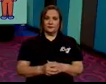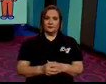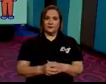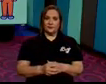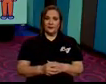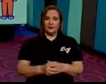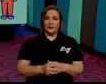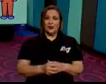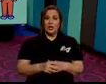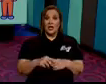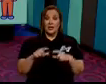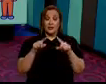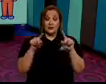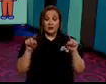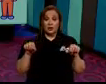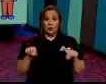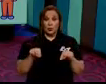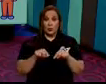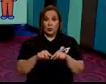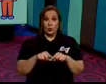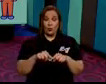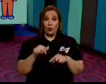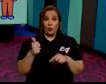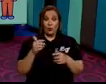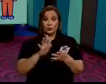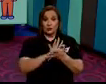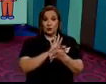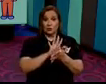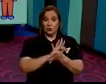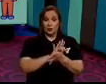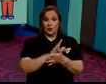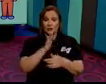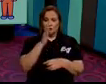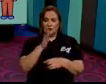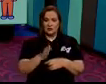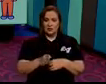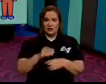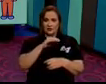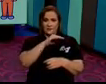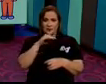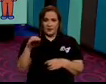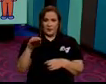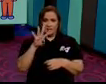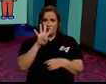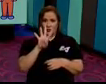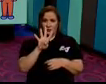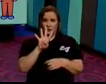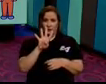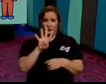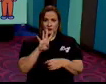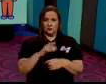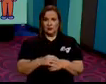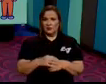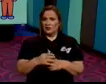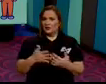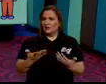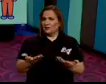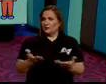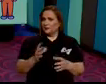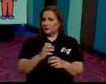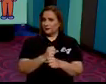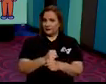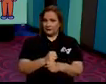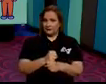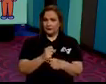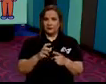Aquí tengo mi hoja blanca. Y solamente está dividida, ¿ok? En los cuatro cuadrantes. Ahora, ¿qué vamos a hacer nosotros? Vamos a